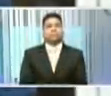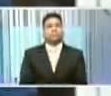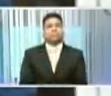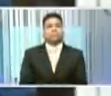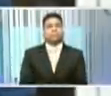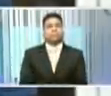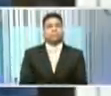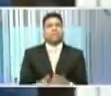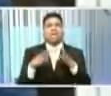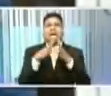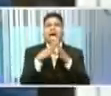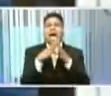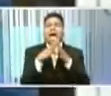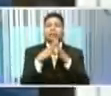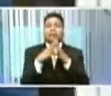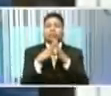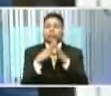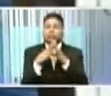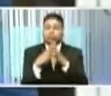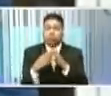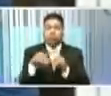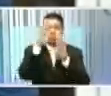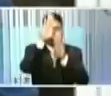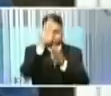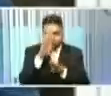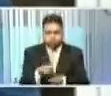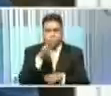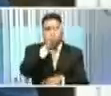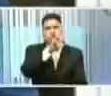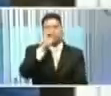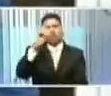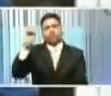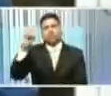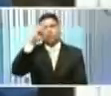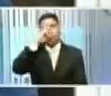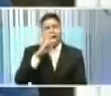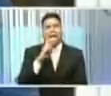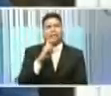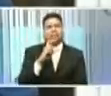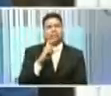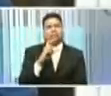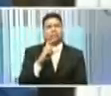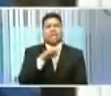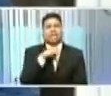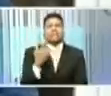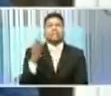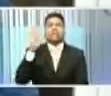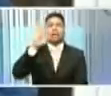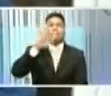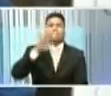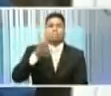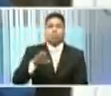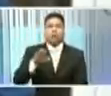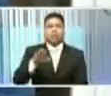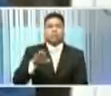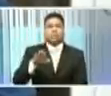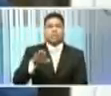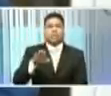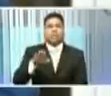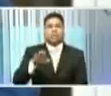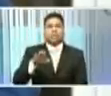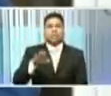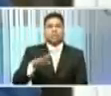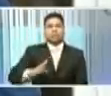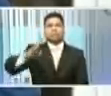las jornadas de homenaje por los 200 años de la muerte y partida física del